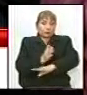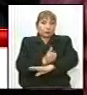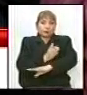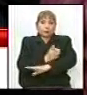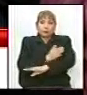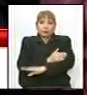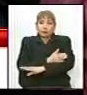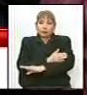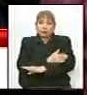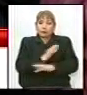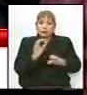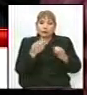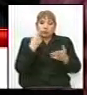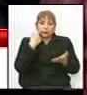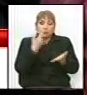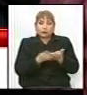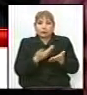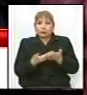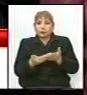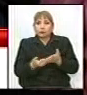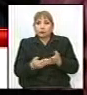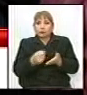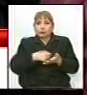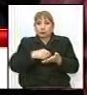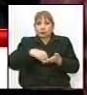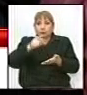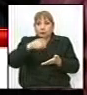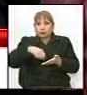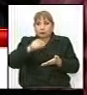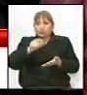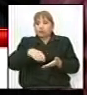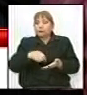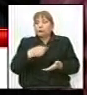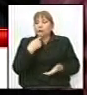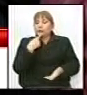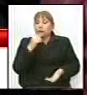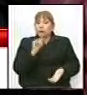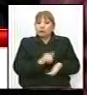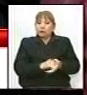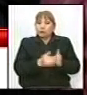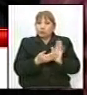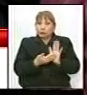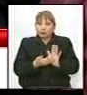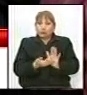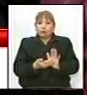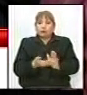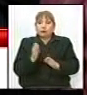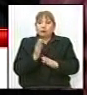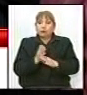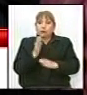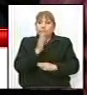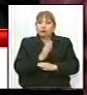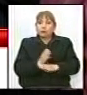proceso de verificación de firmas. Considero que este proceso es,